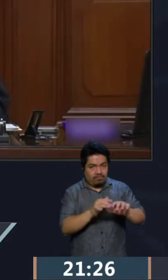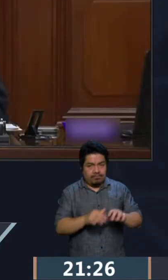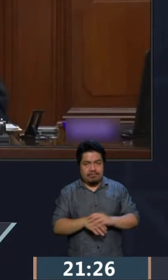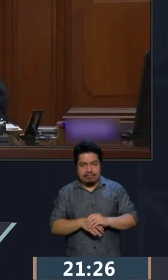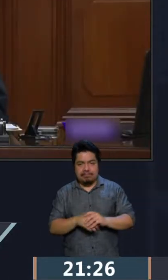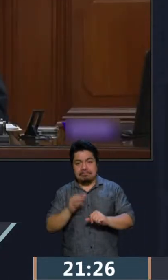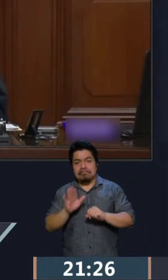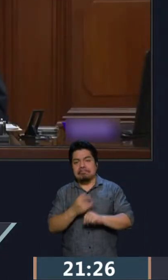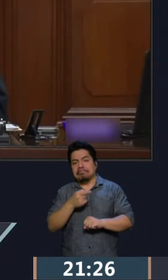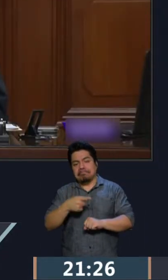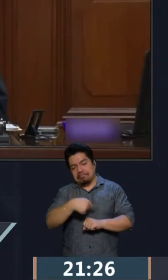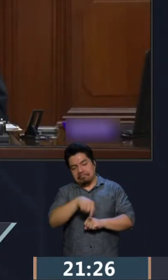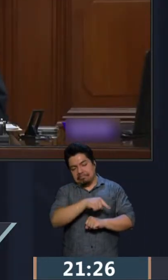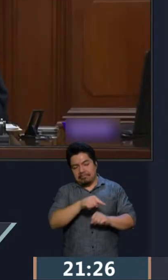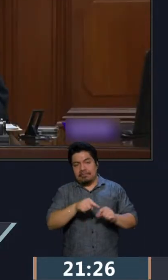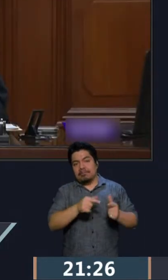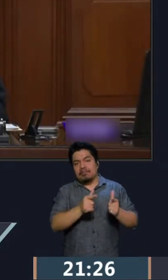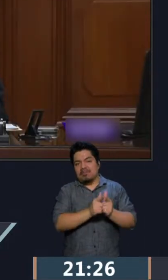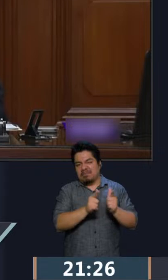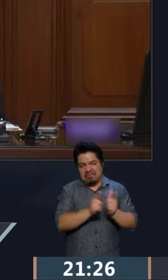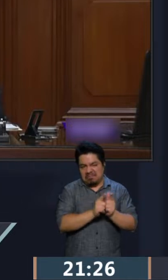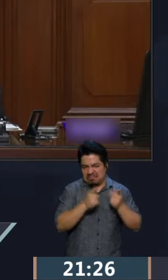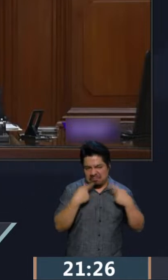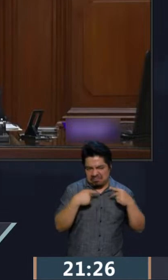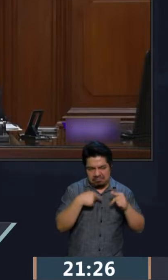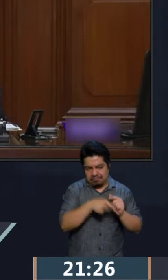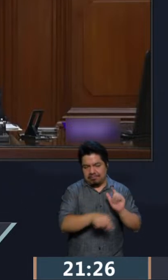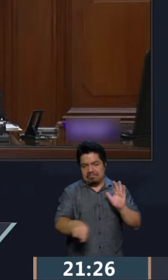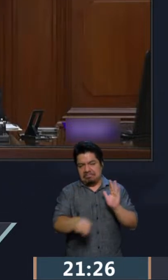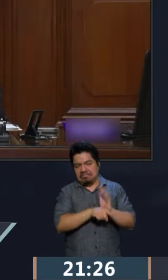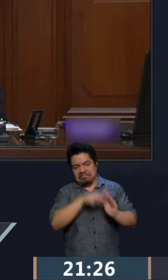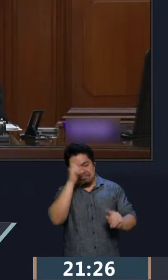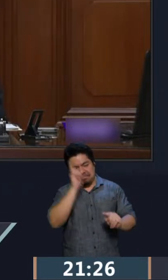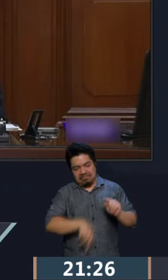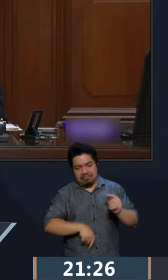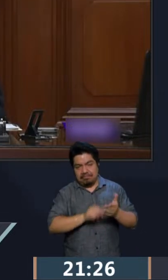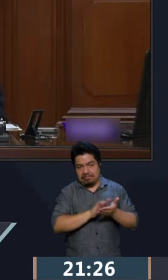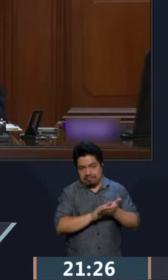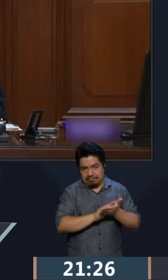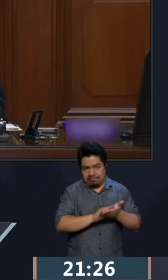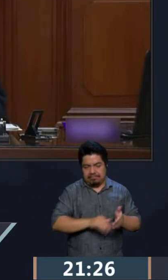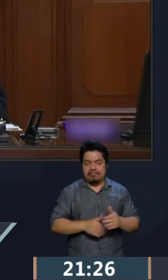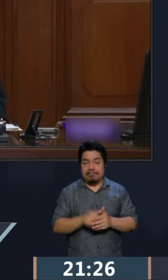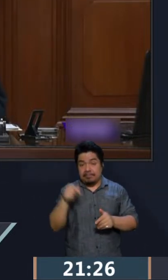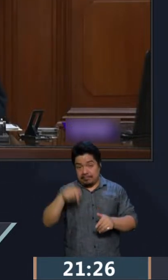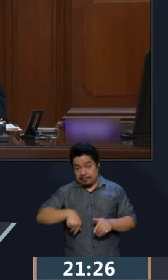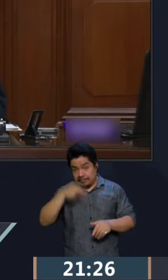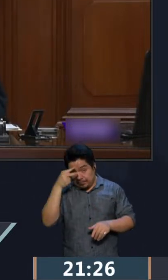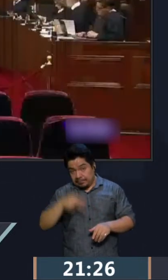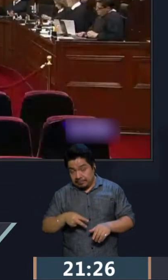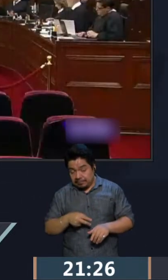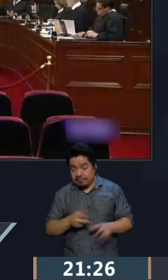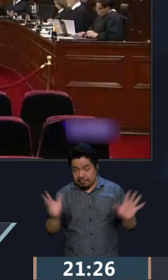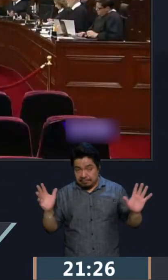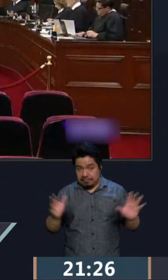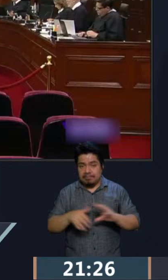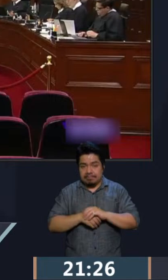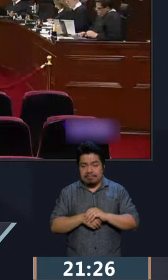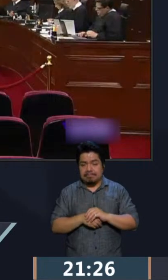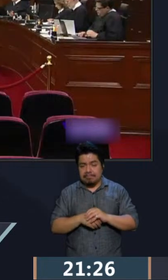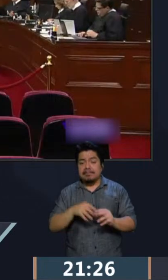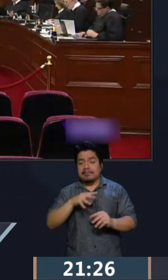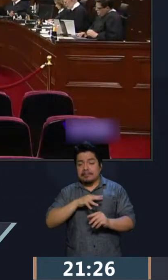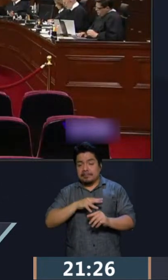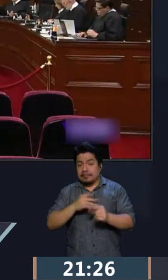lo hace para anular a una figura pública. Y yo quiero decirte que aquí en México tenemos